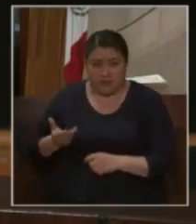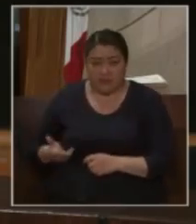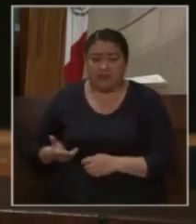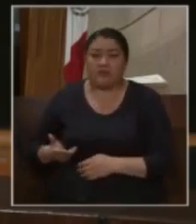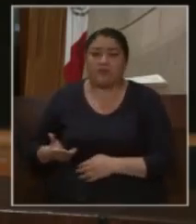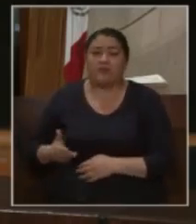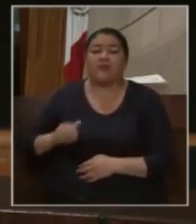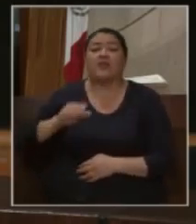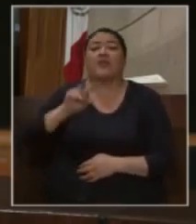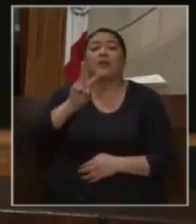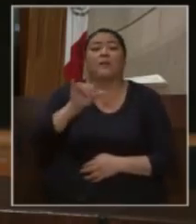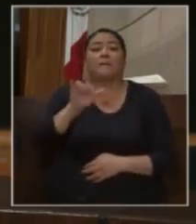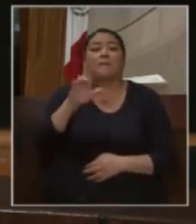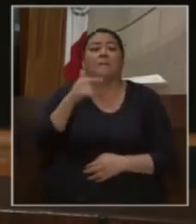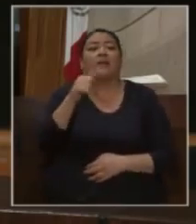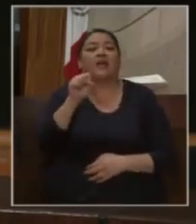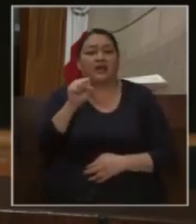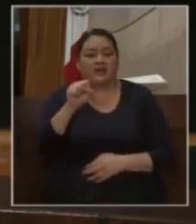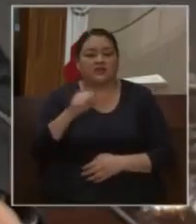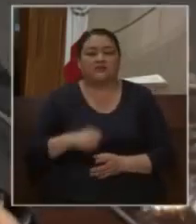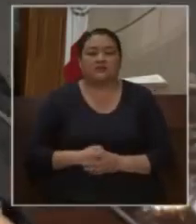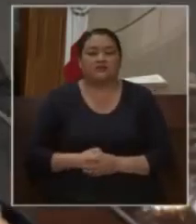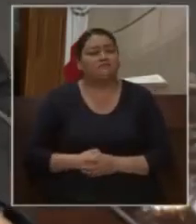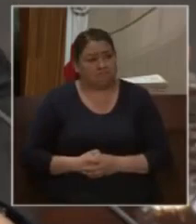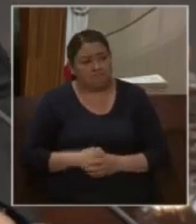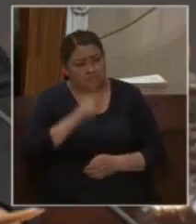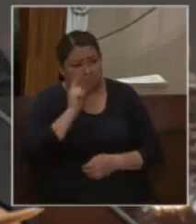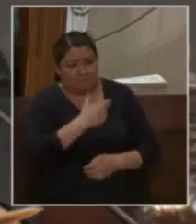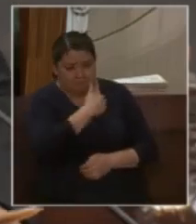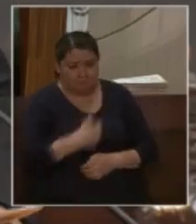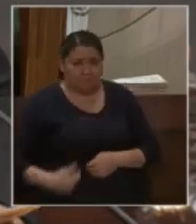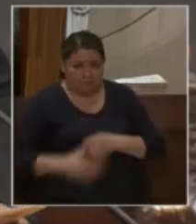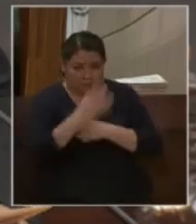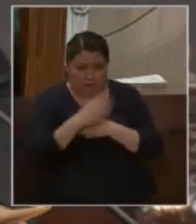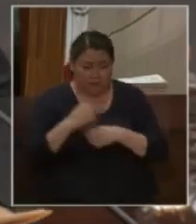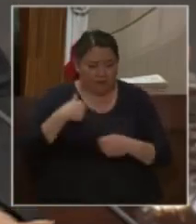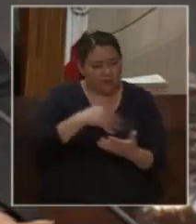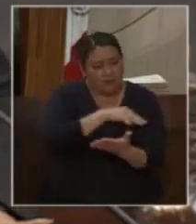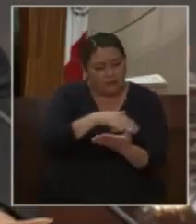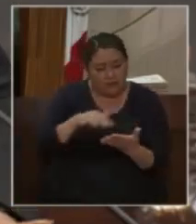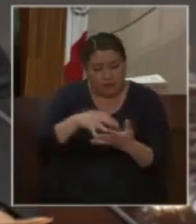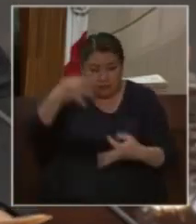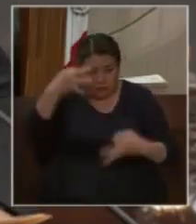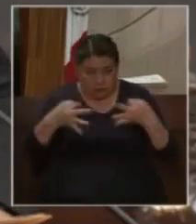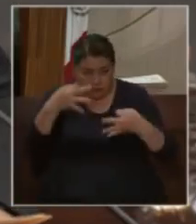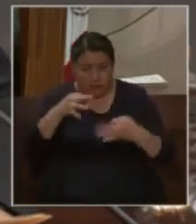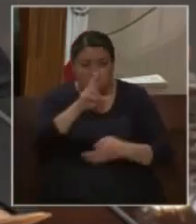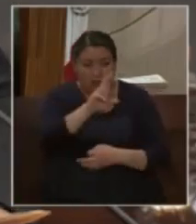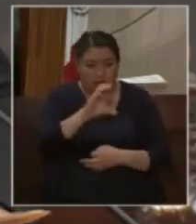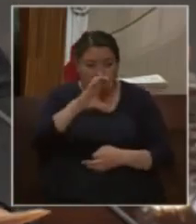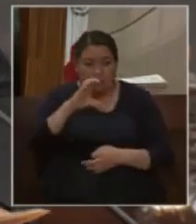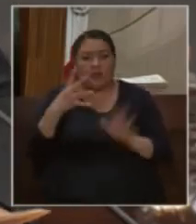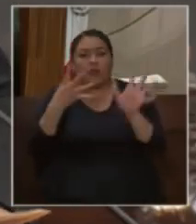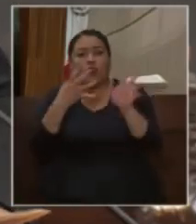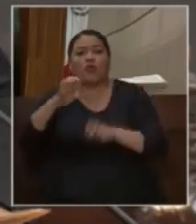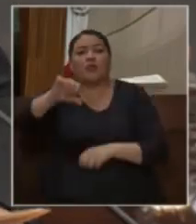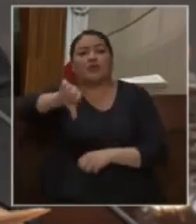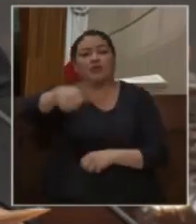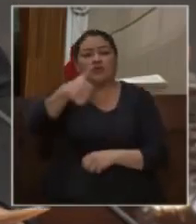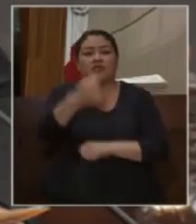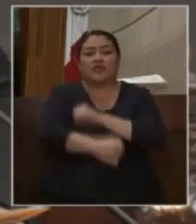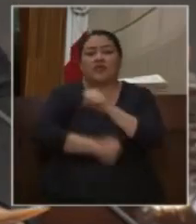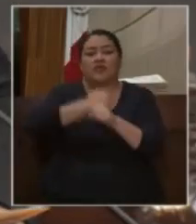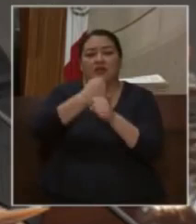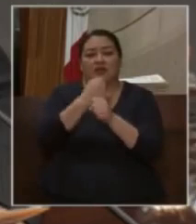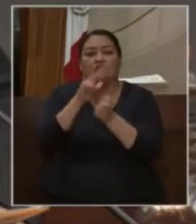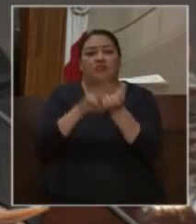del magistrado José Luis Vargas Valdés. Un gusto, presidenta. Doy cuenta con el proyecto del recurso de reconsideración 911 de este